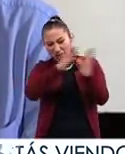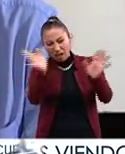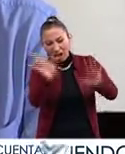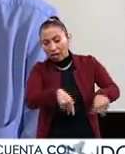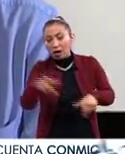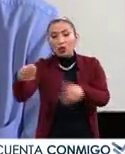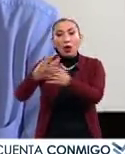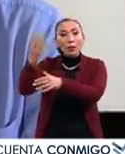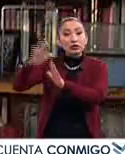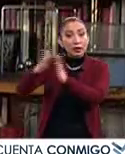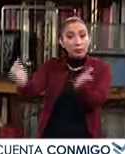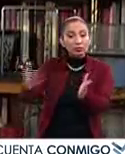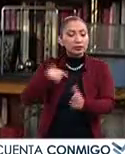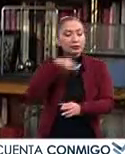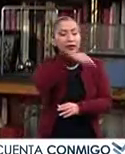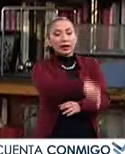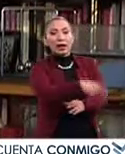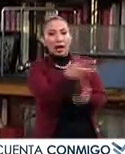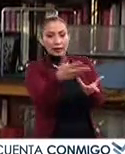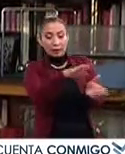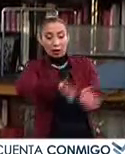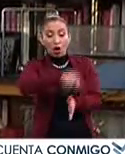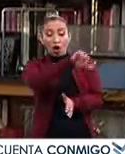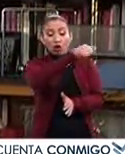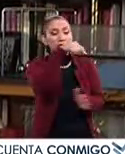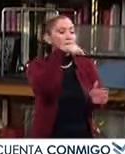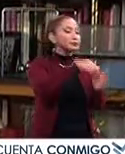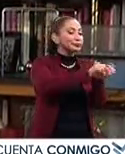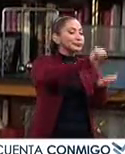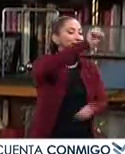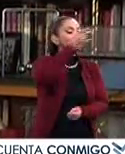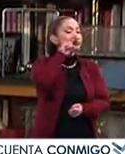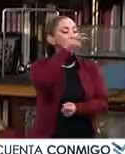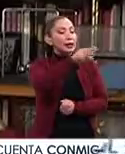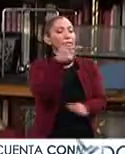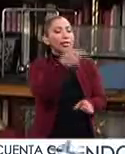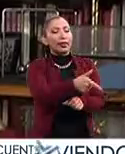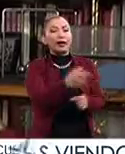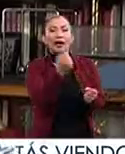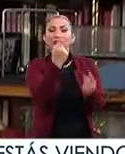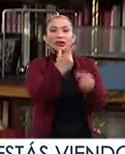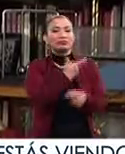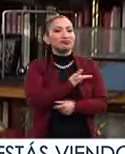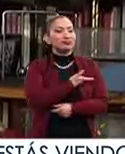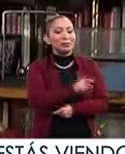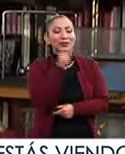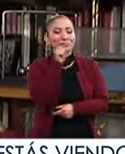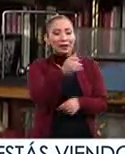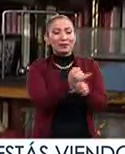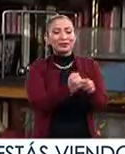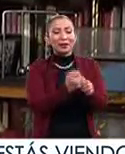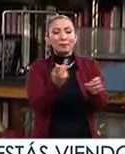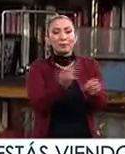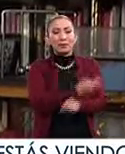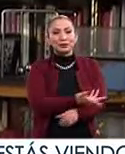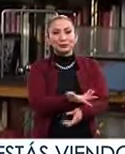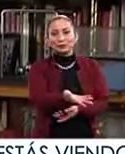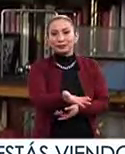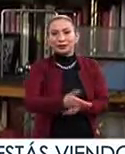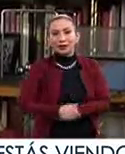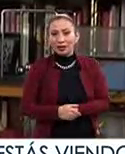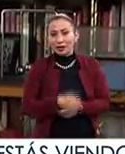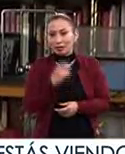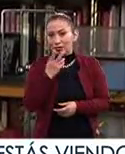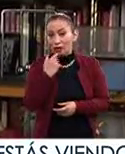las casas, la casa de la producción. La otra casa he descubierto varias cosas que no me gustan y estamos investigándolas.